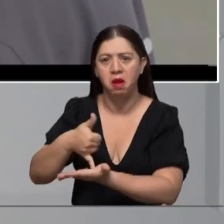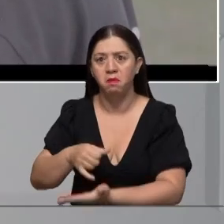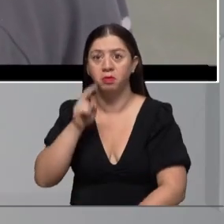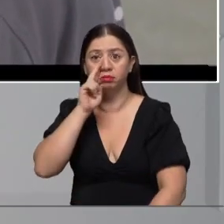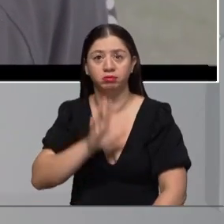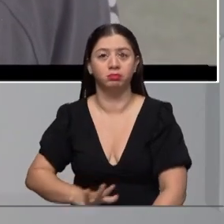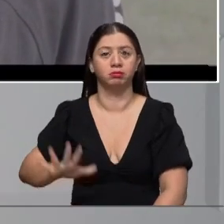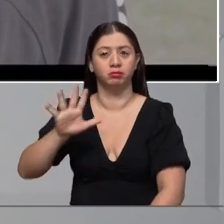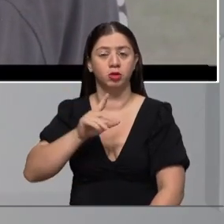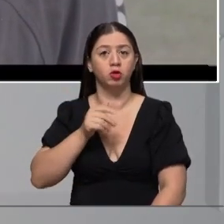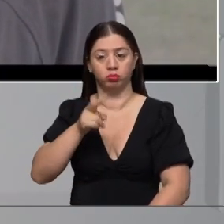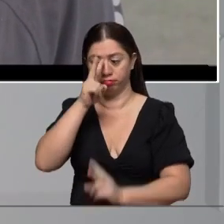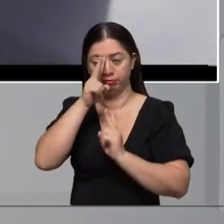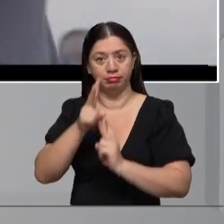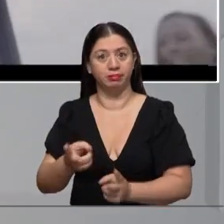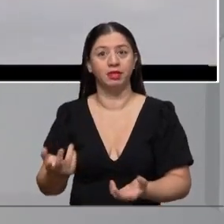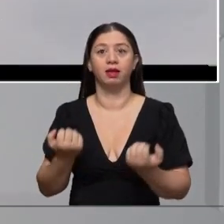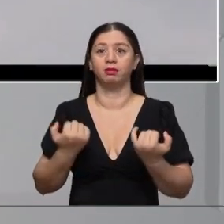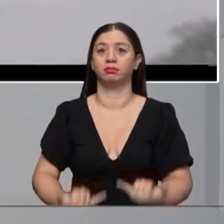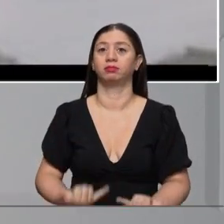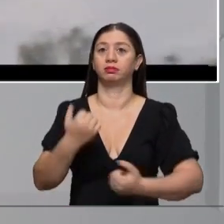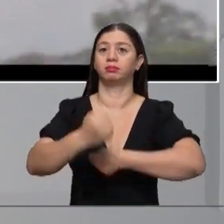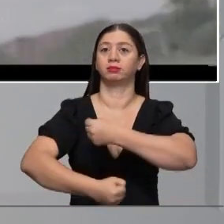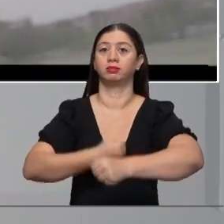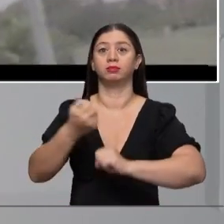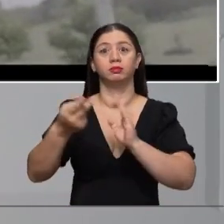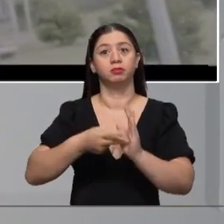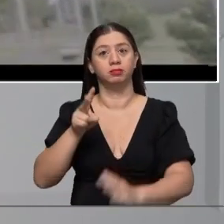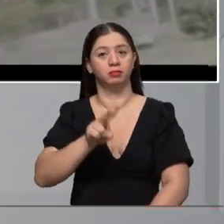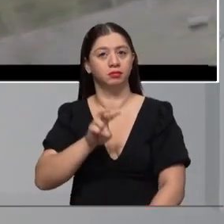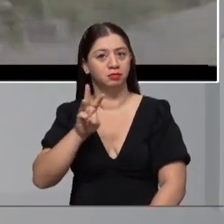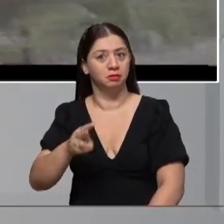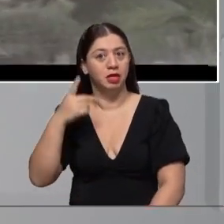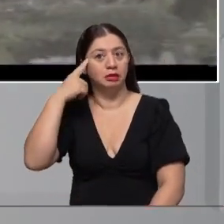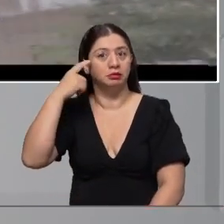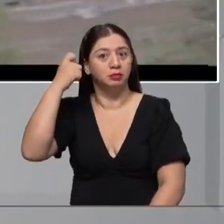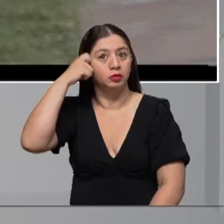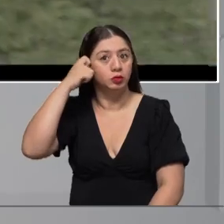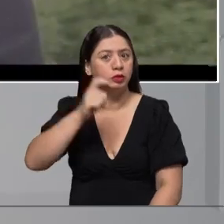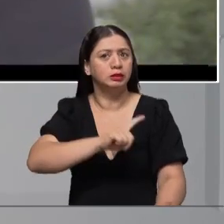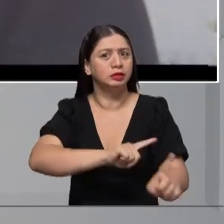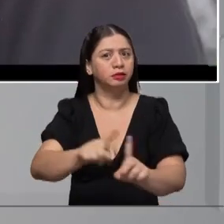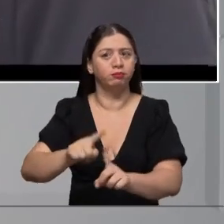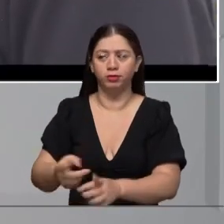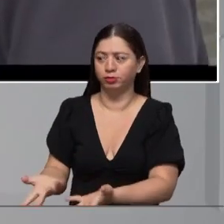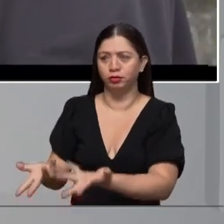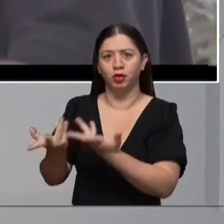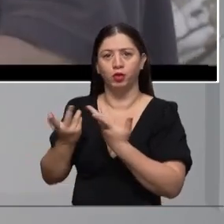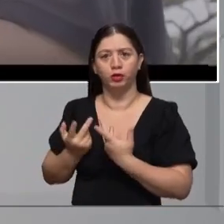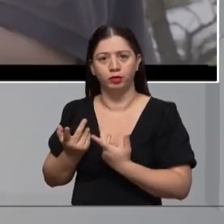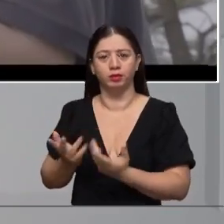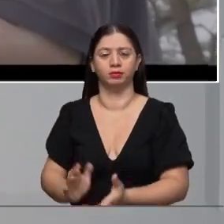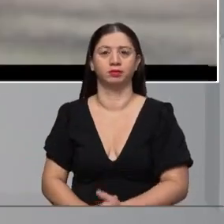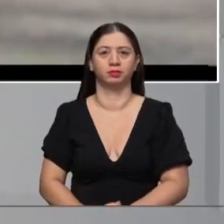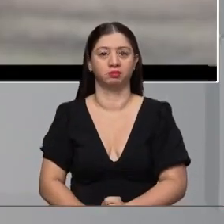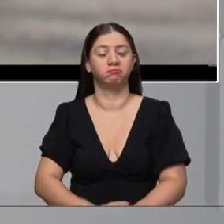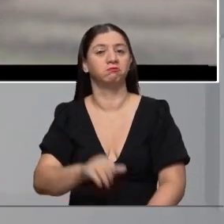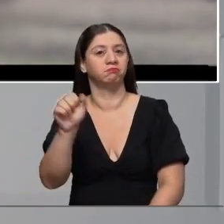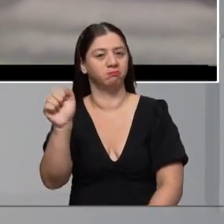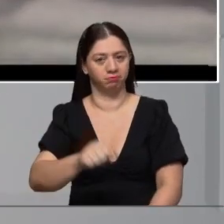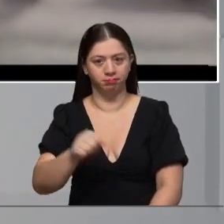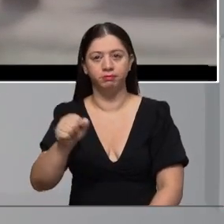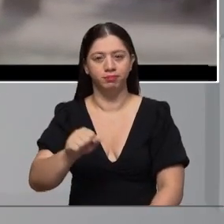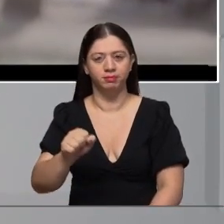una condecoración, y este 2023 pues viene con grandes retos en todo lo que usted nos está contando y planteando. Mire, sí